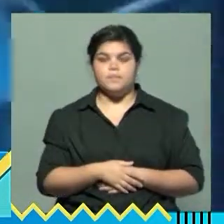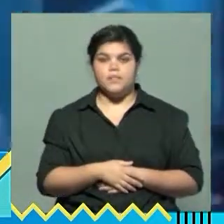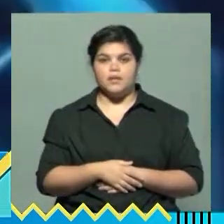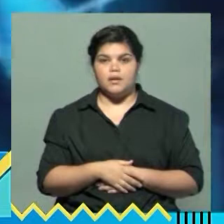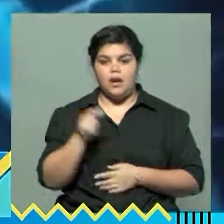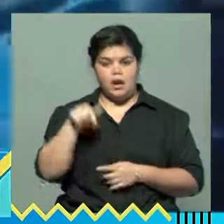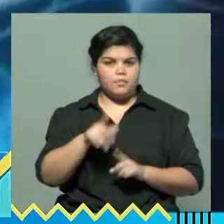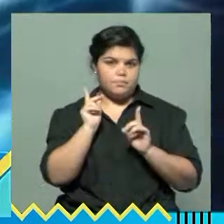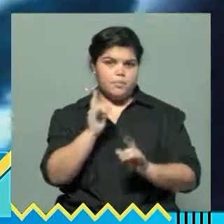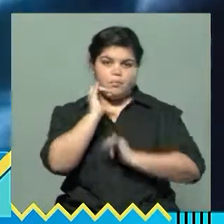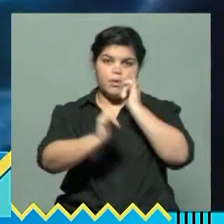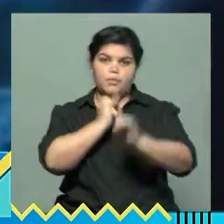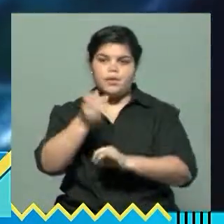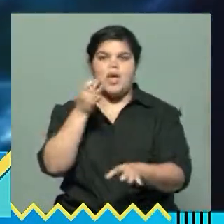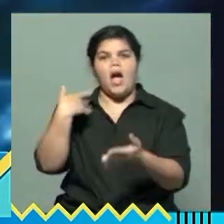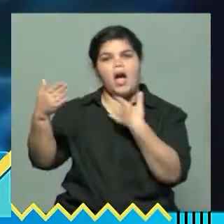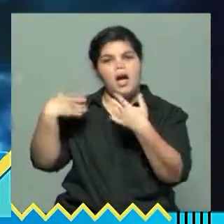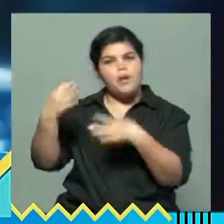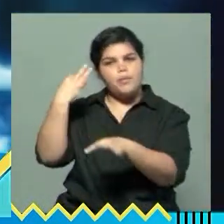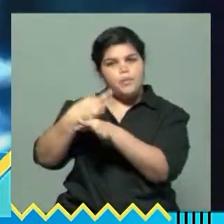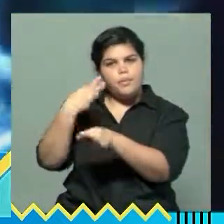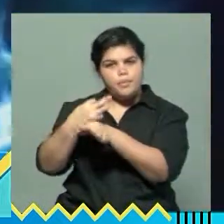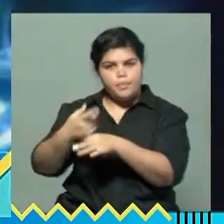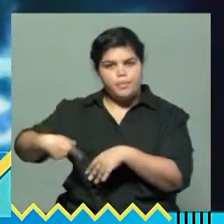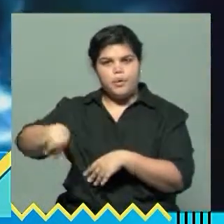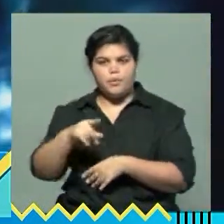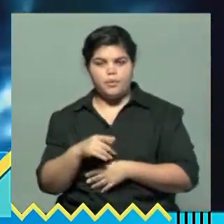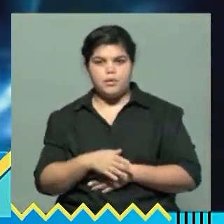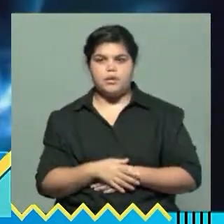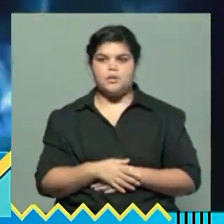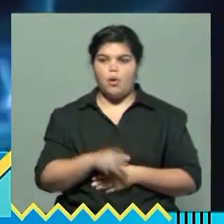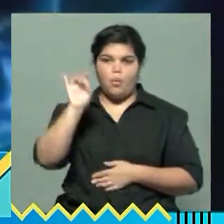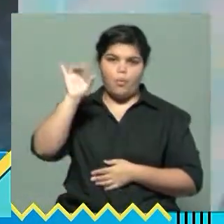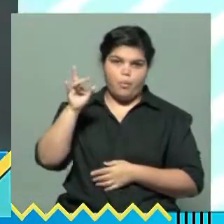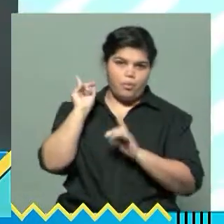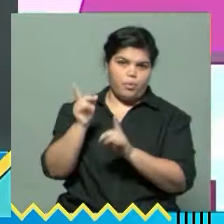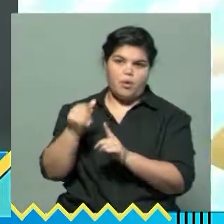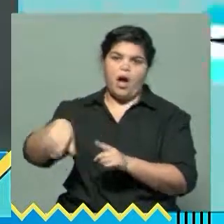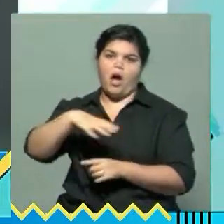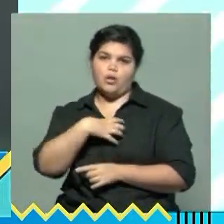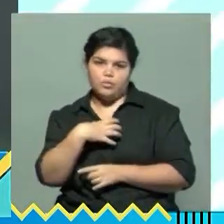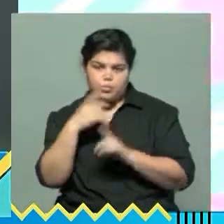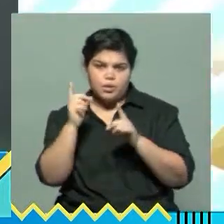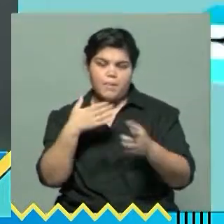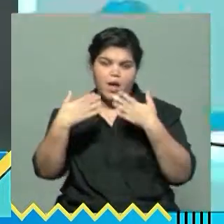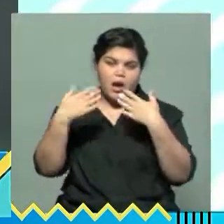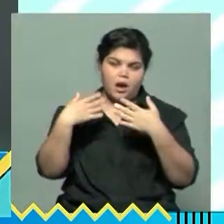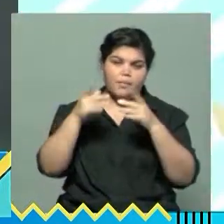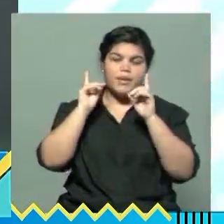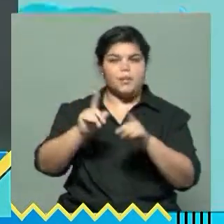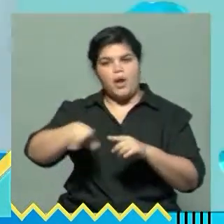con educadores y con distintos, y no solamente los docentes, ¿no?, con los alumnos y otros actores del